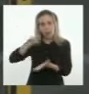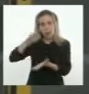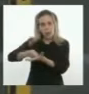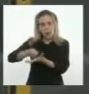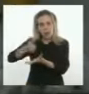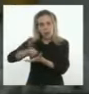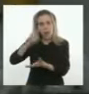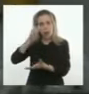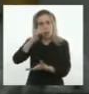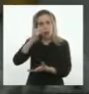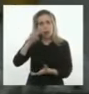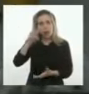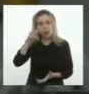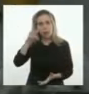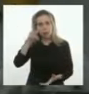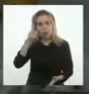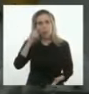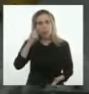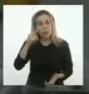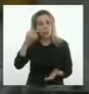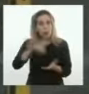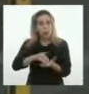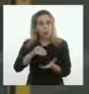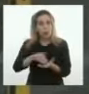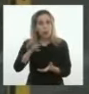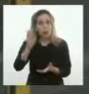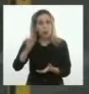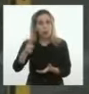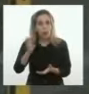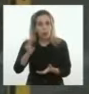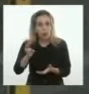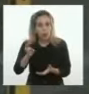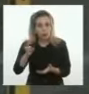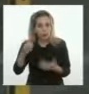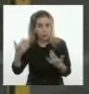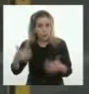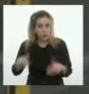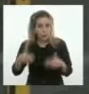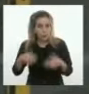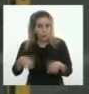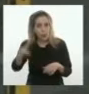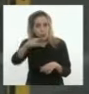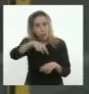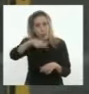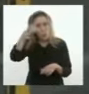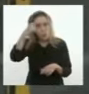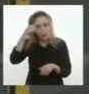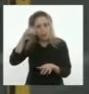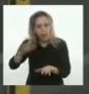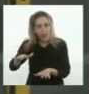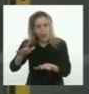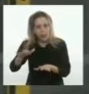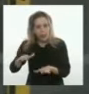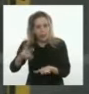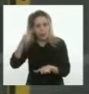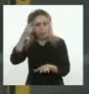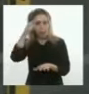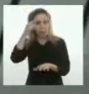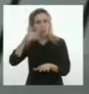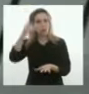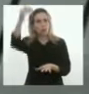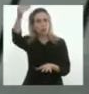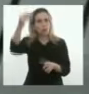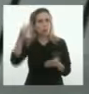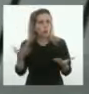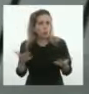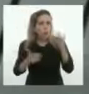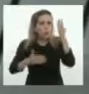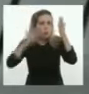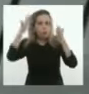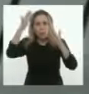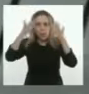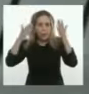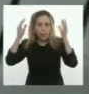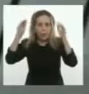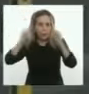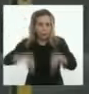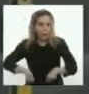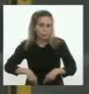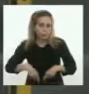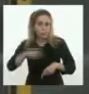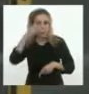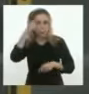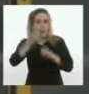millones de dólares tengan ustedes en ese escenario si podríamos estar soñando en recuperar la